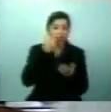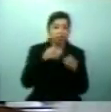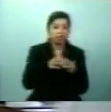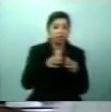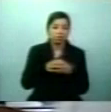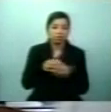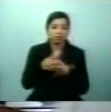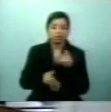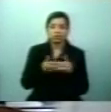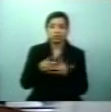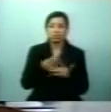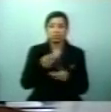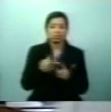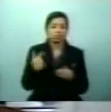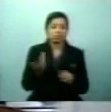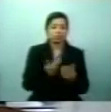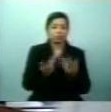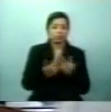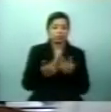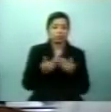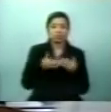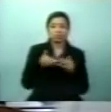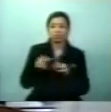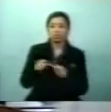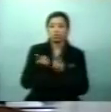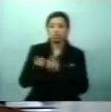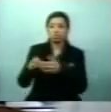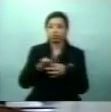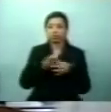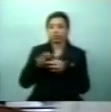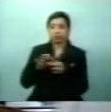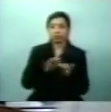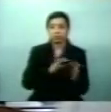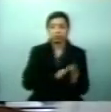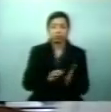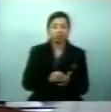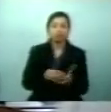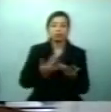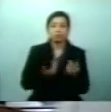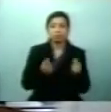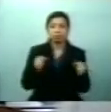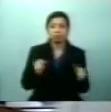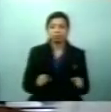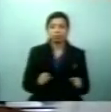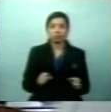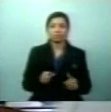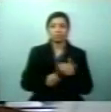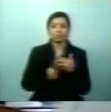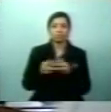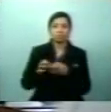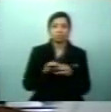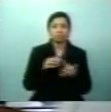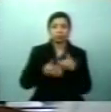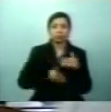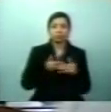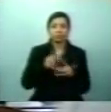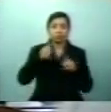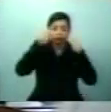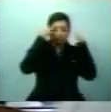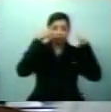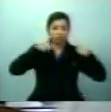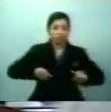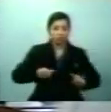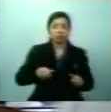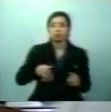nuestra industria, para las pequeñas cooperativas de pescadores que tendrán acceso a cooperación en el marco de este acuerdo,